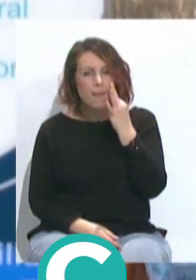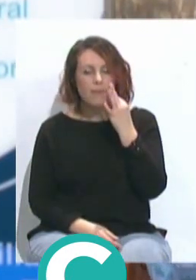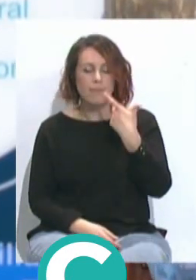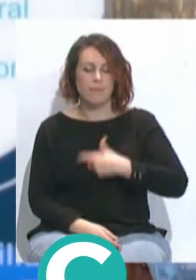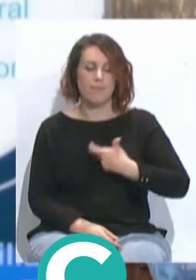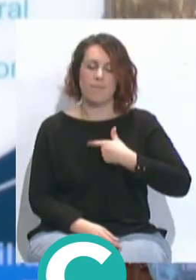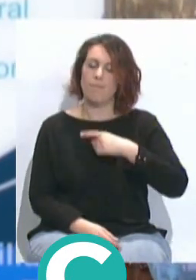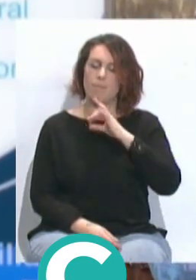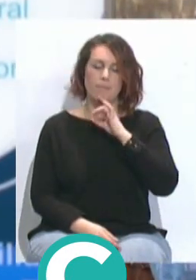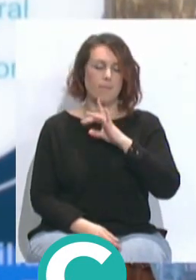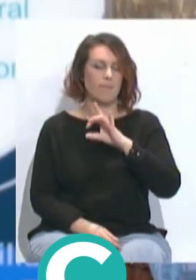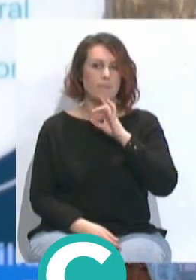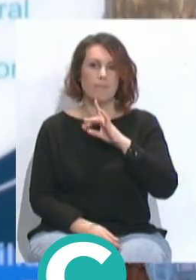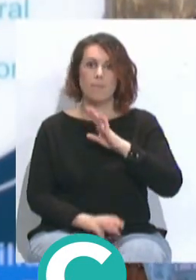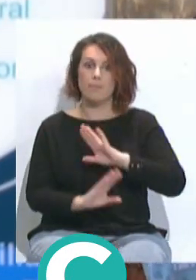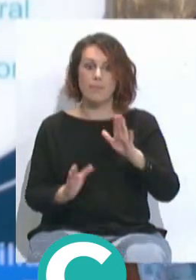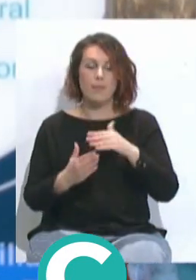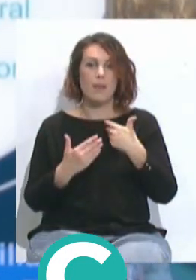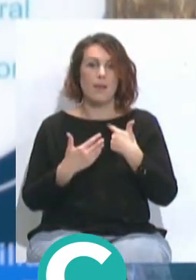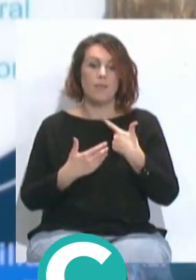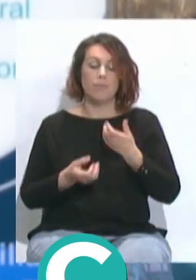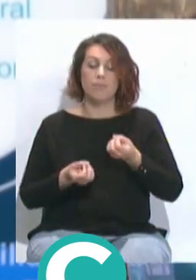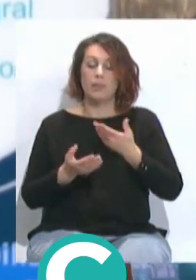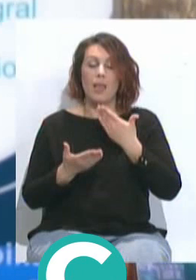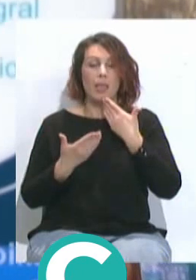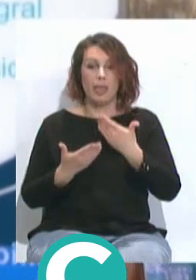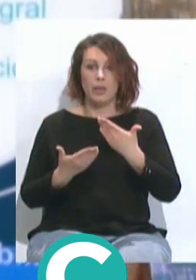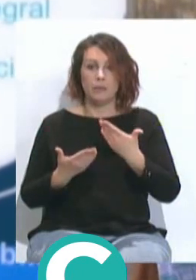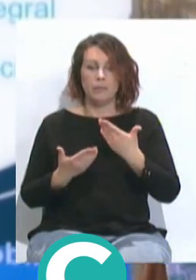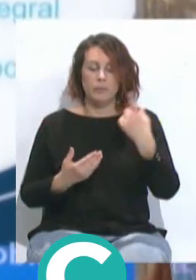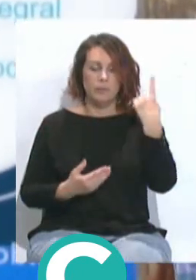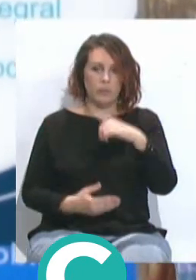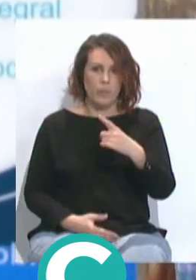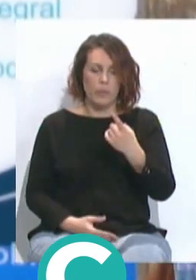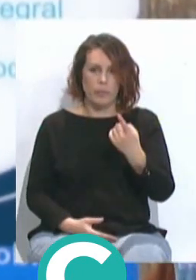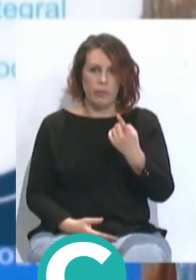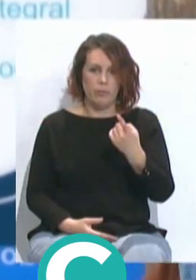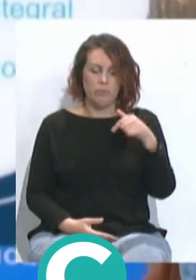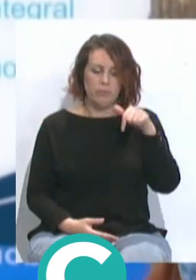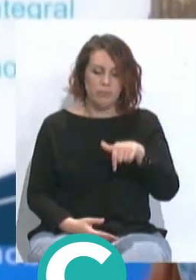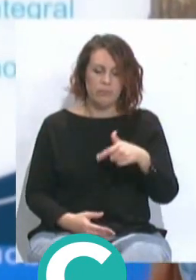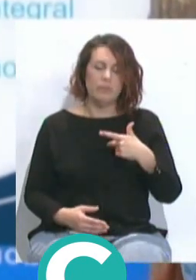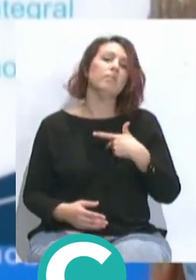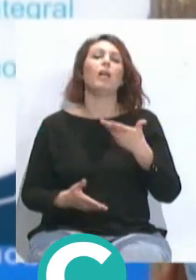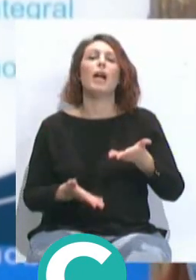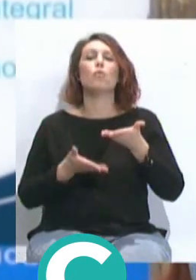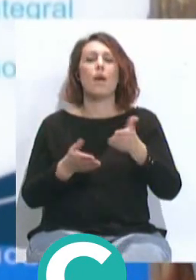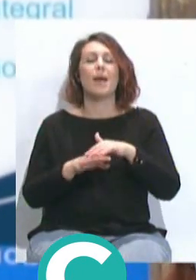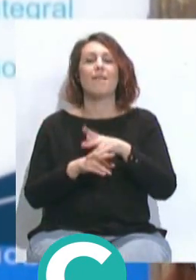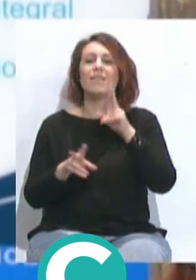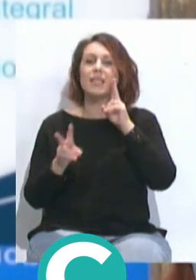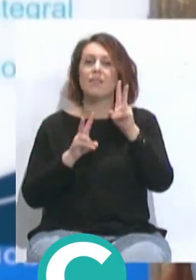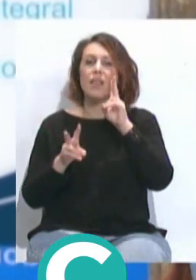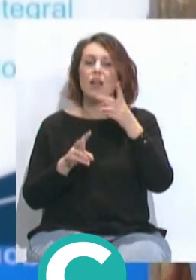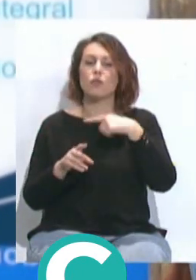de satisfacción y simplemente pues manifestar ese agradecimiento y saber que esto sí ayuda para visibilizar